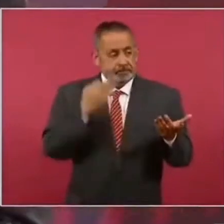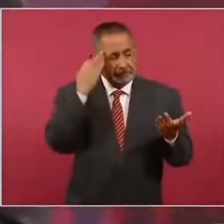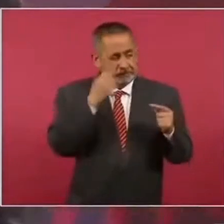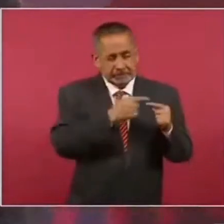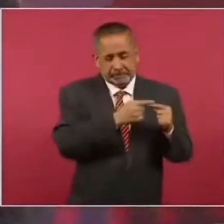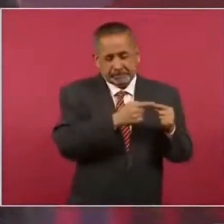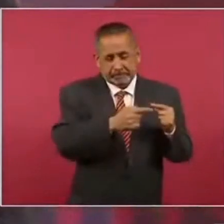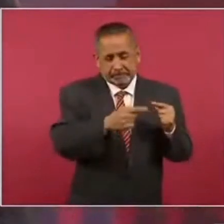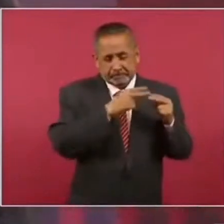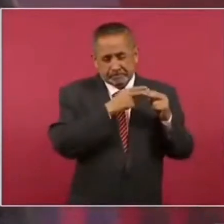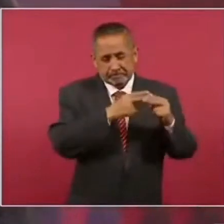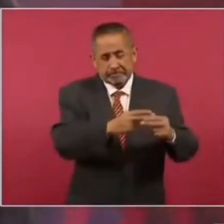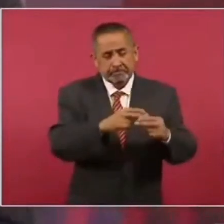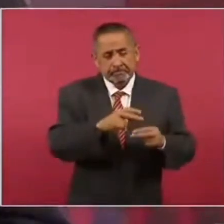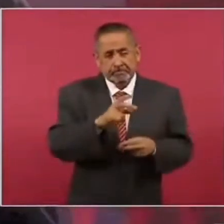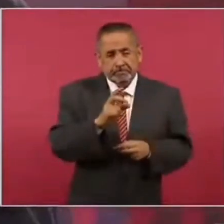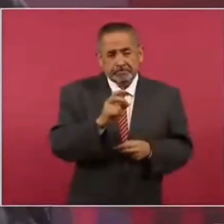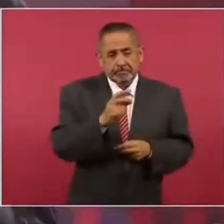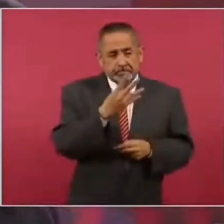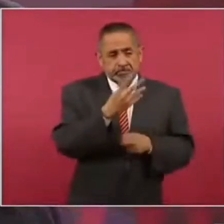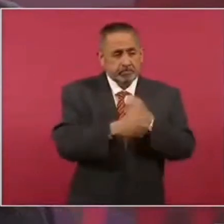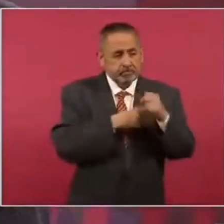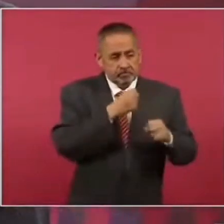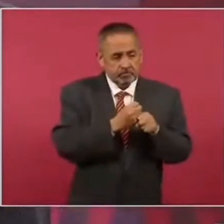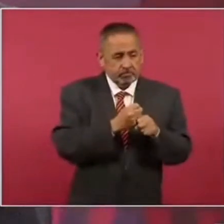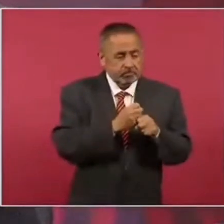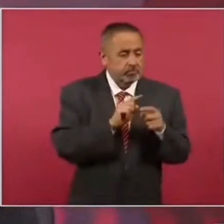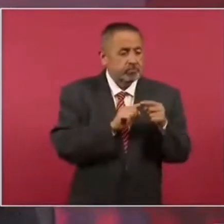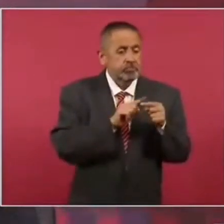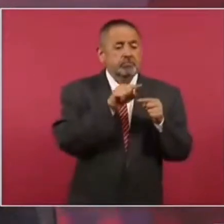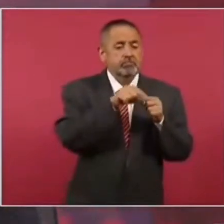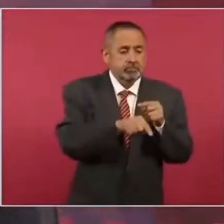tardó el porfiriato y echó raíces.